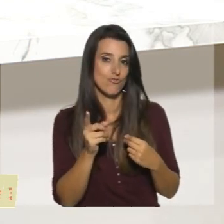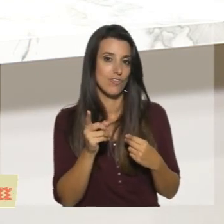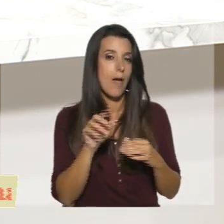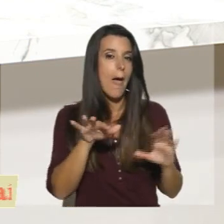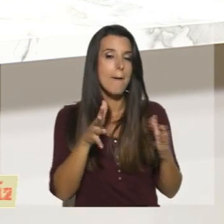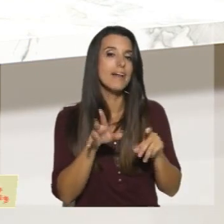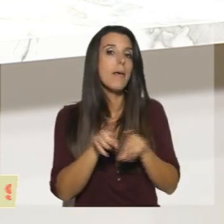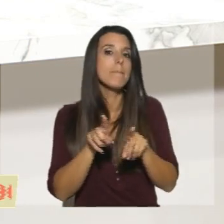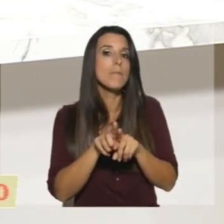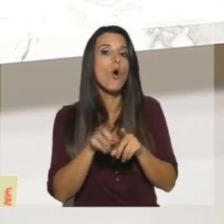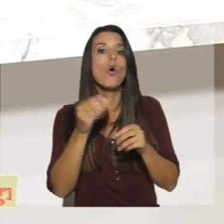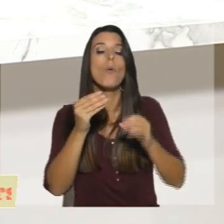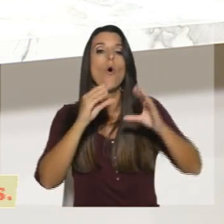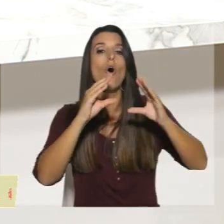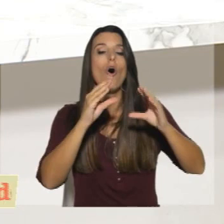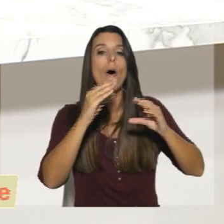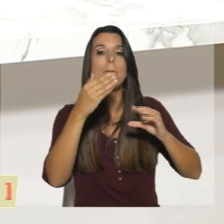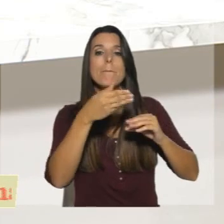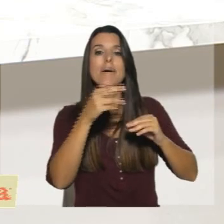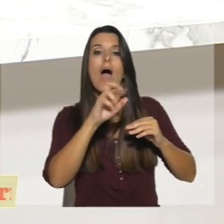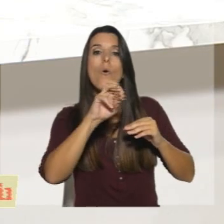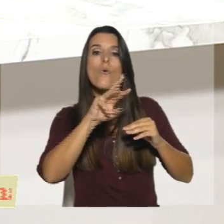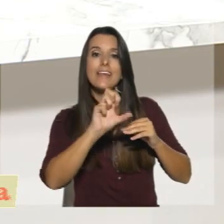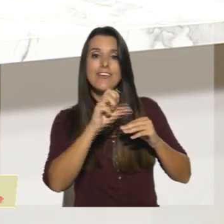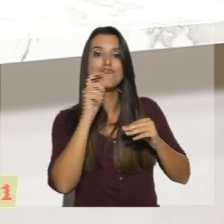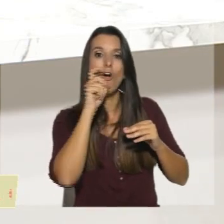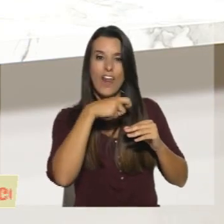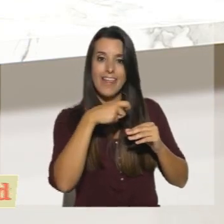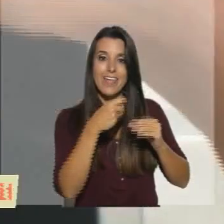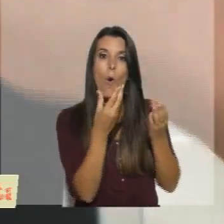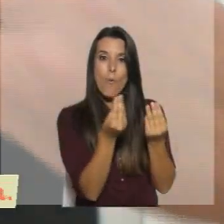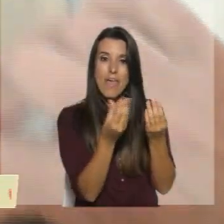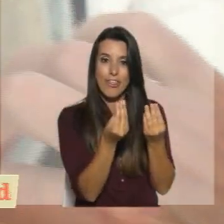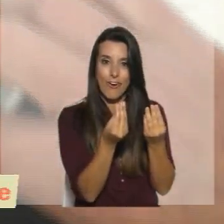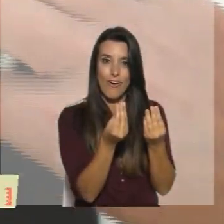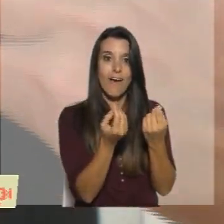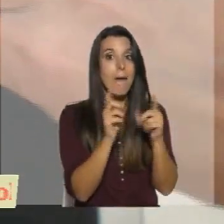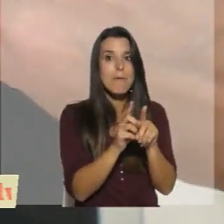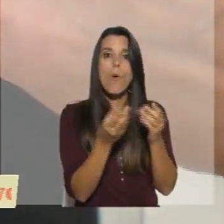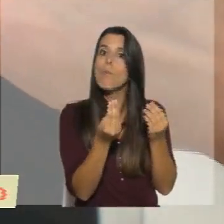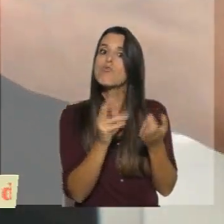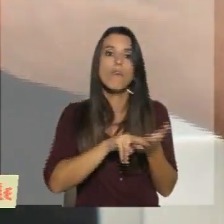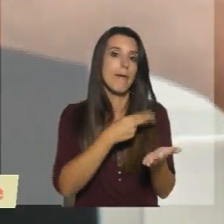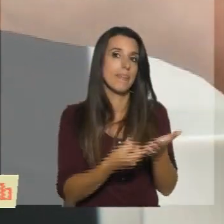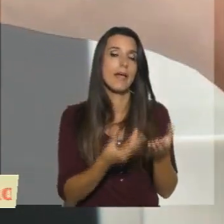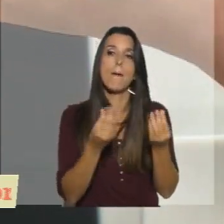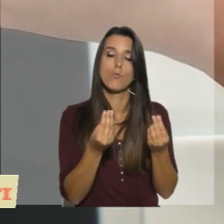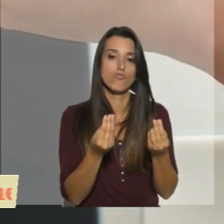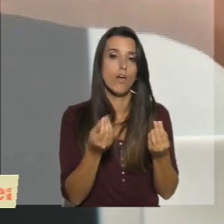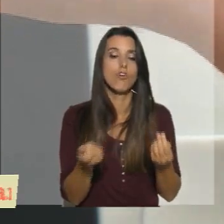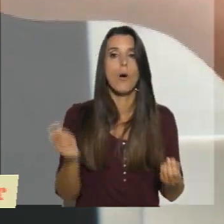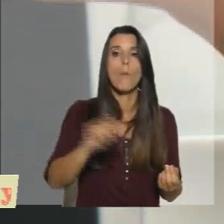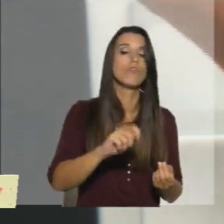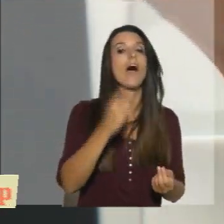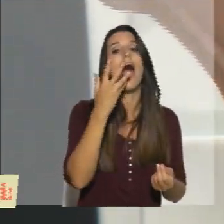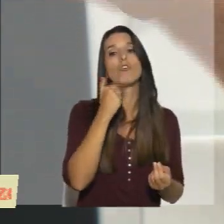brownie. Que los brownies lleven un montón, con un brownie de manzana. Claro, pero también con la manzana. Ahí está. Yo les puse azúcar rubia,